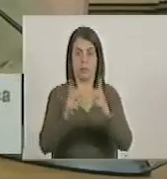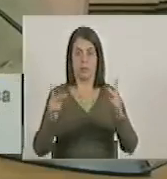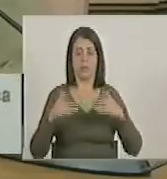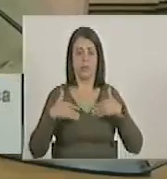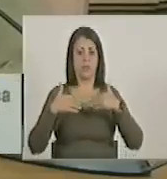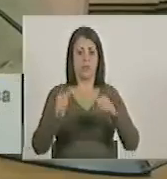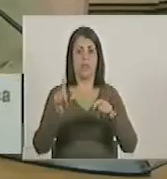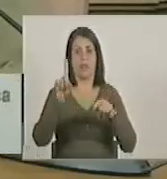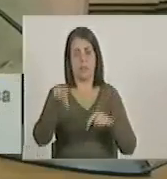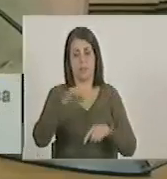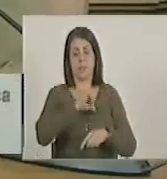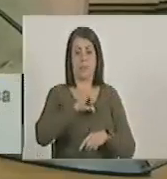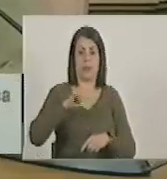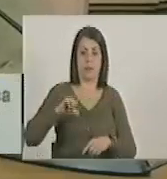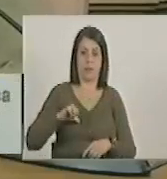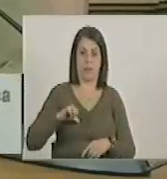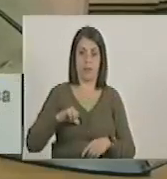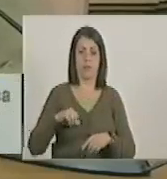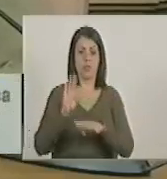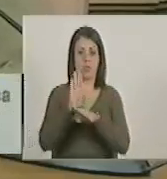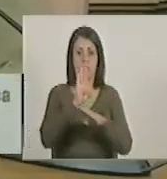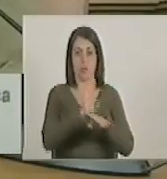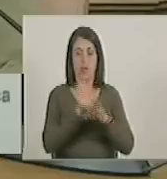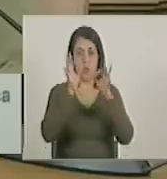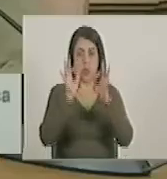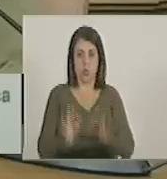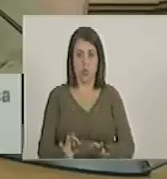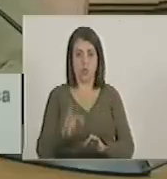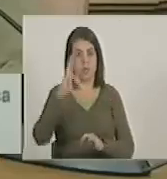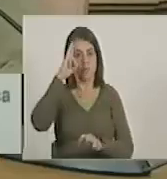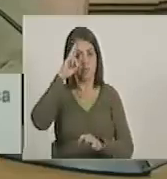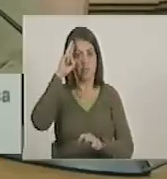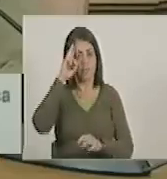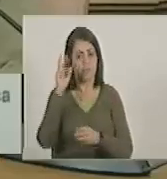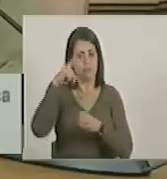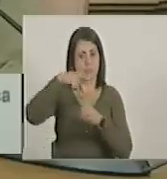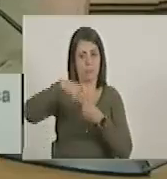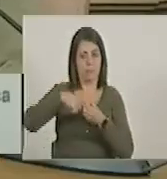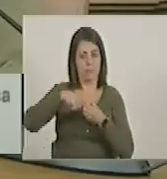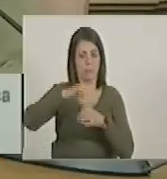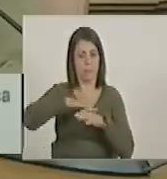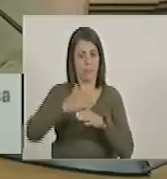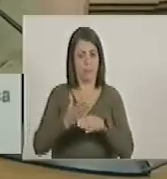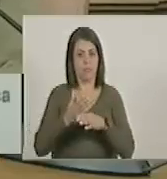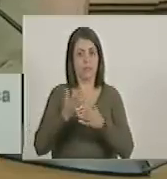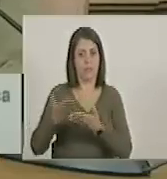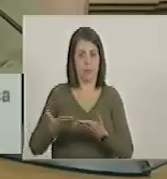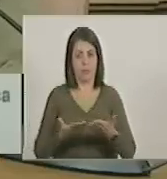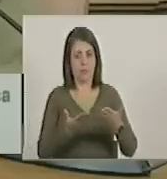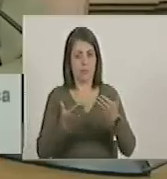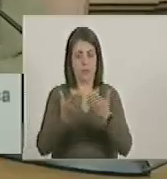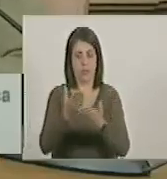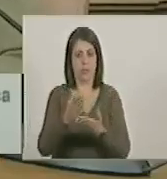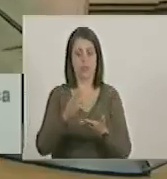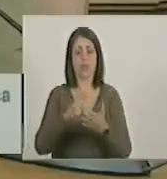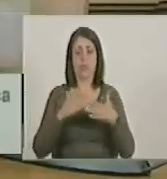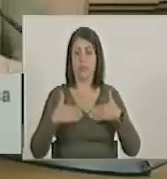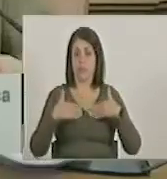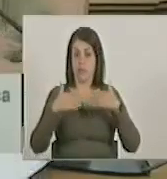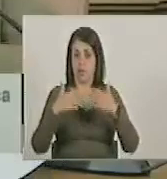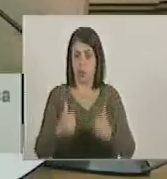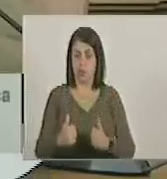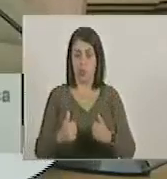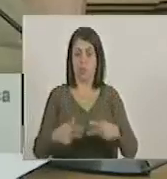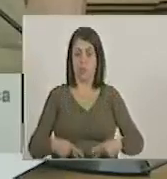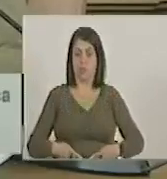de salud como en el privado, velando por su justa y razonable incorporación en la prestación de seguros de salud y